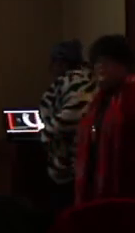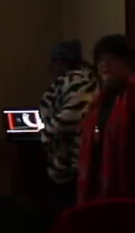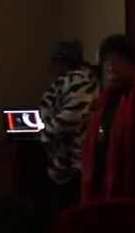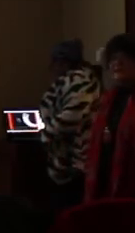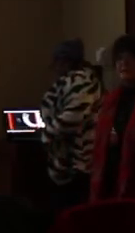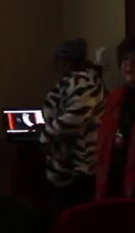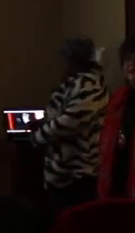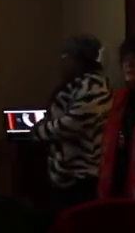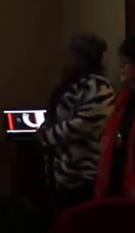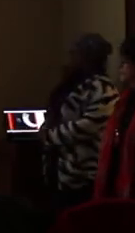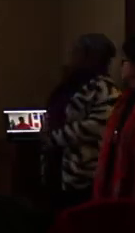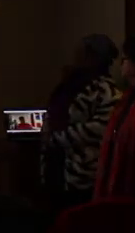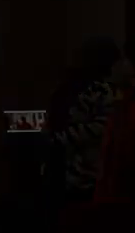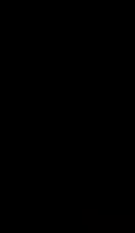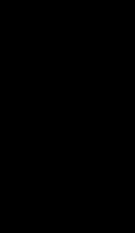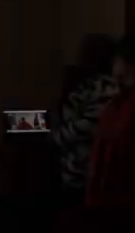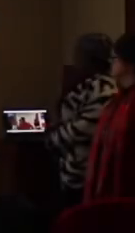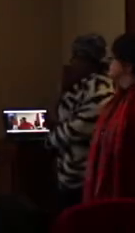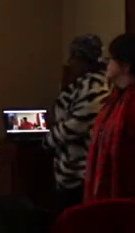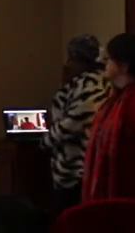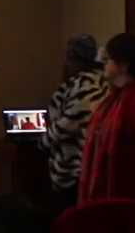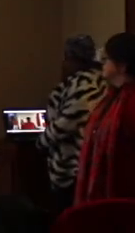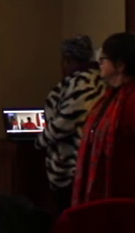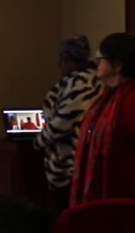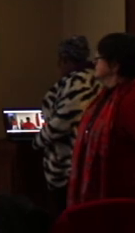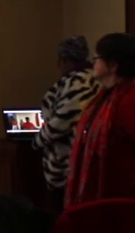That was at the Bingham Gallery.